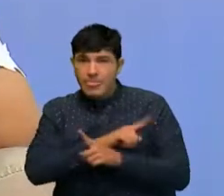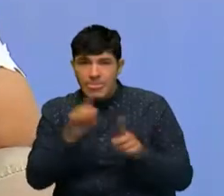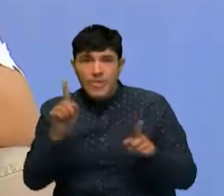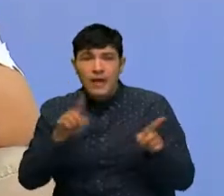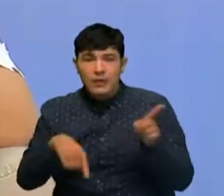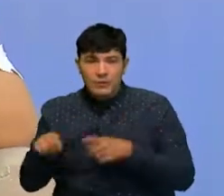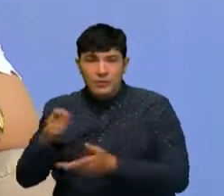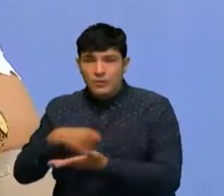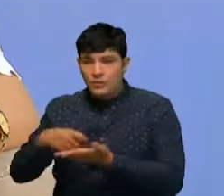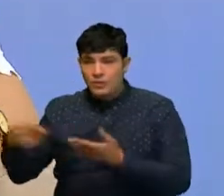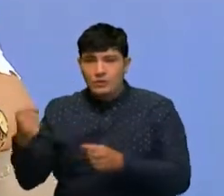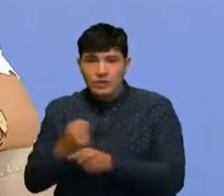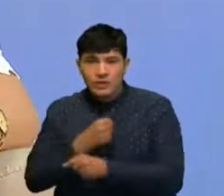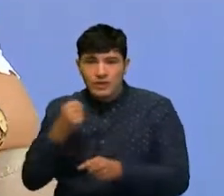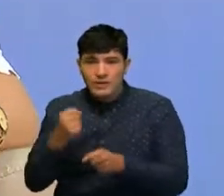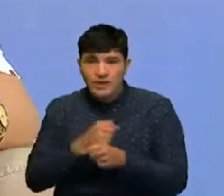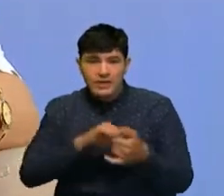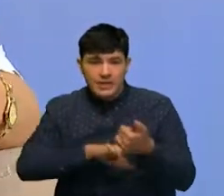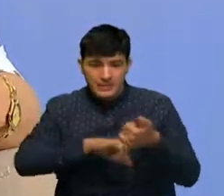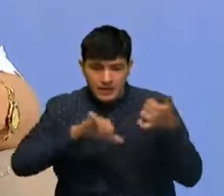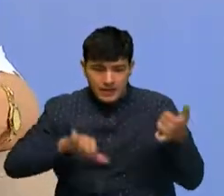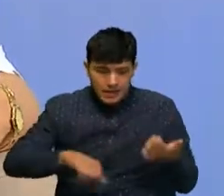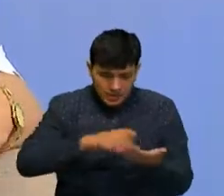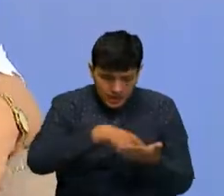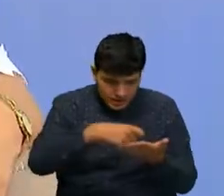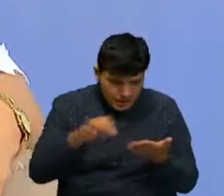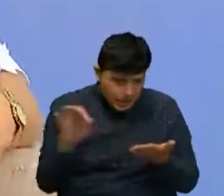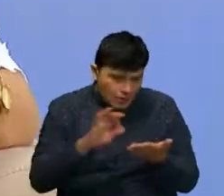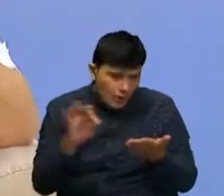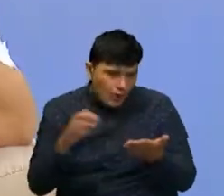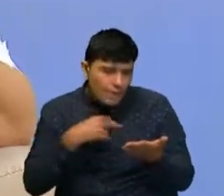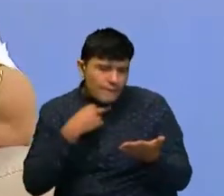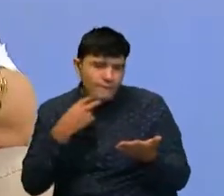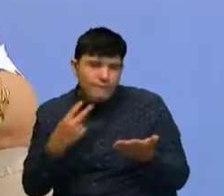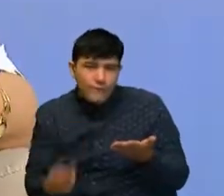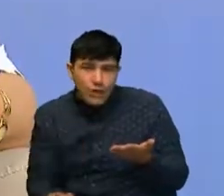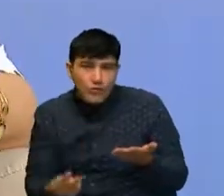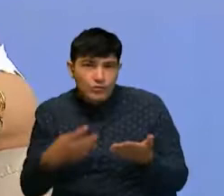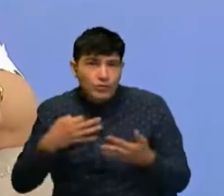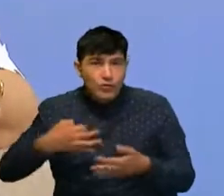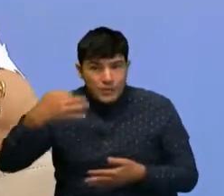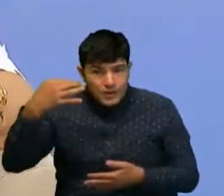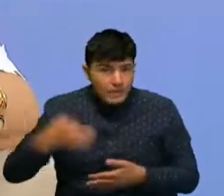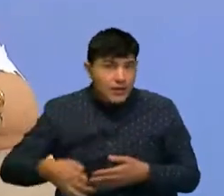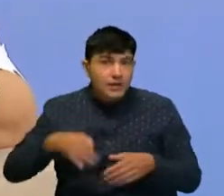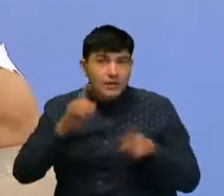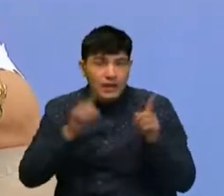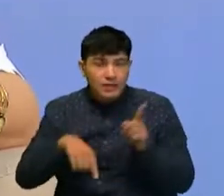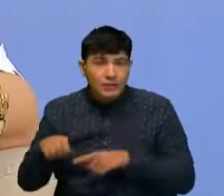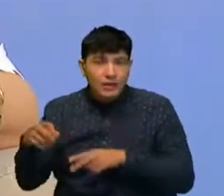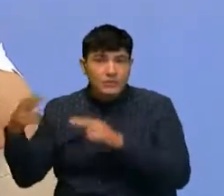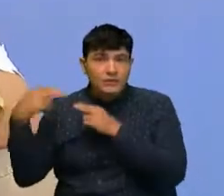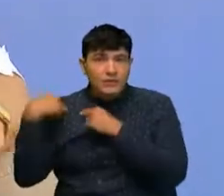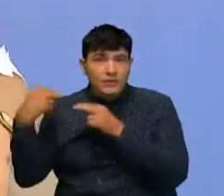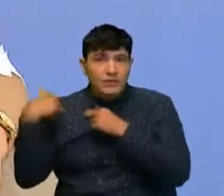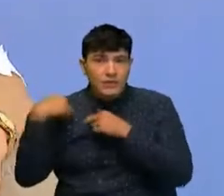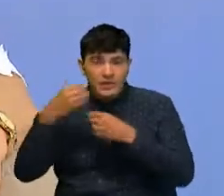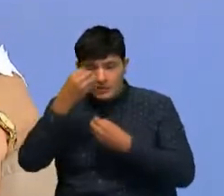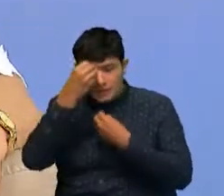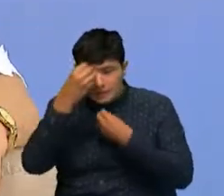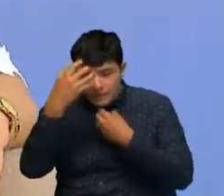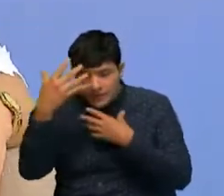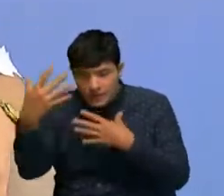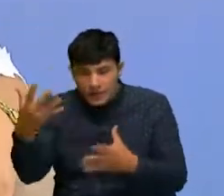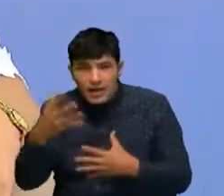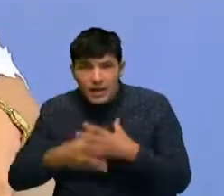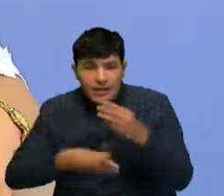de trabajo, independientemente que esté escrito o verbal, hay un cumplimiento de unas funciones, de una subordinación, y